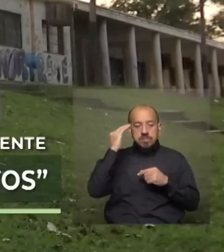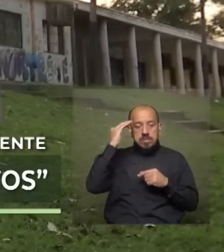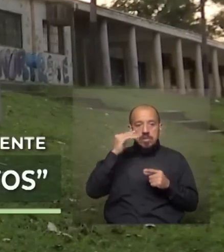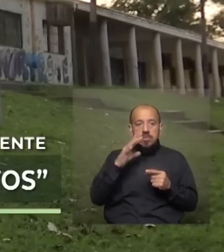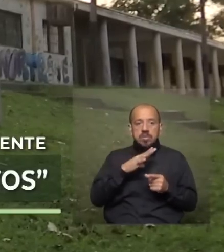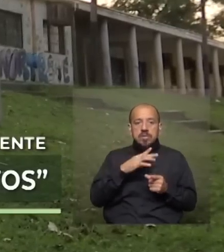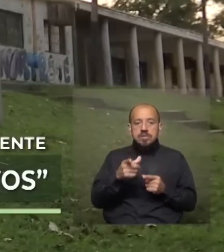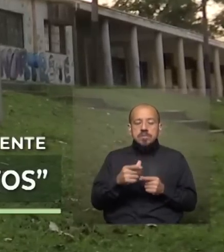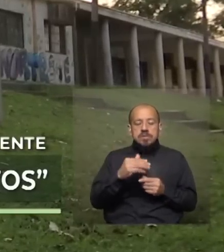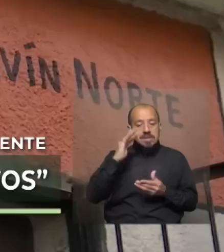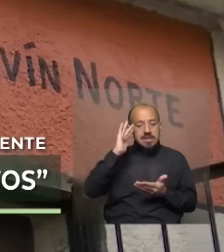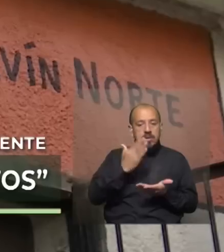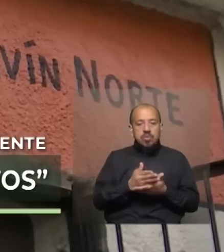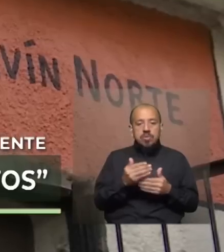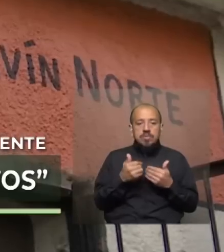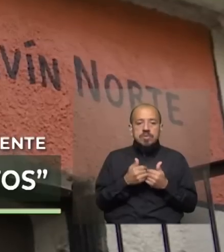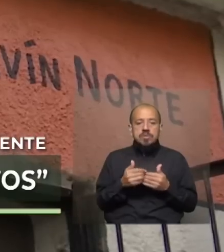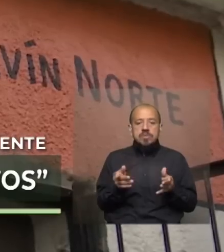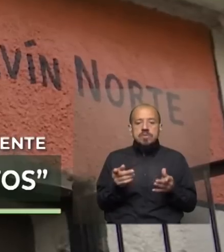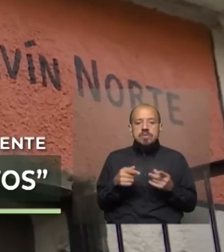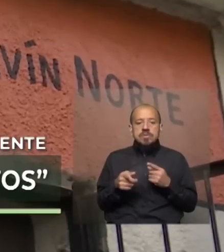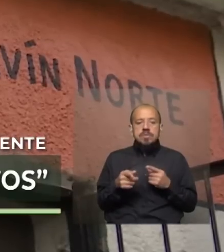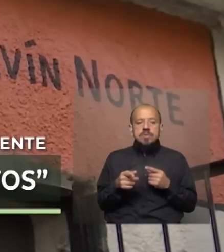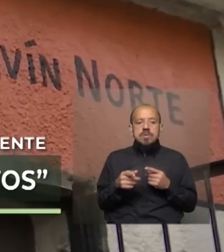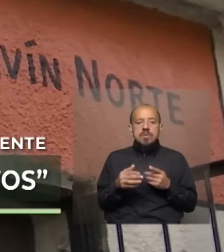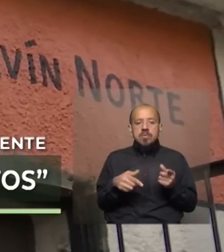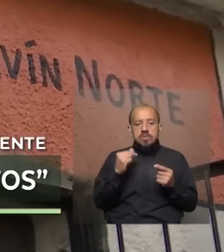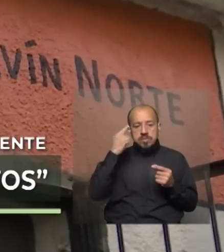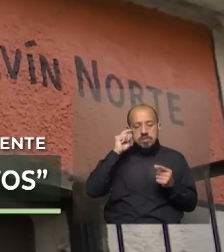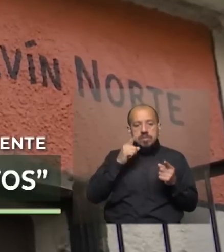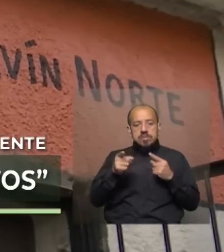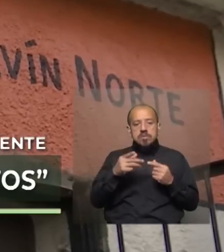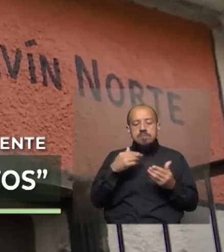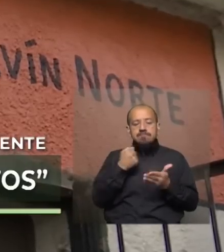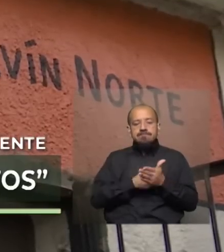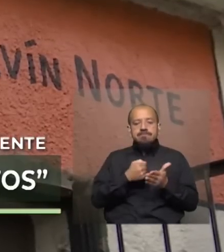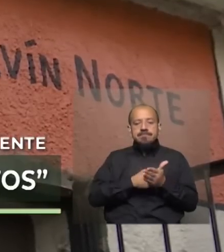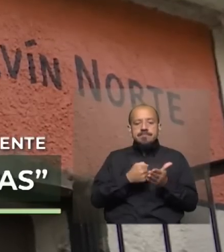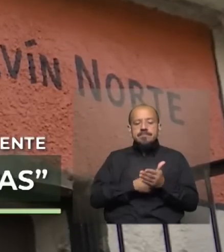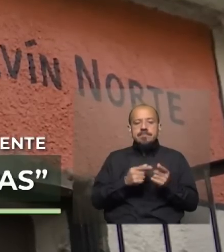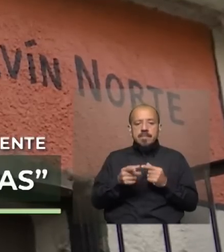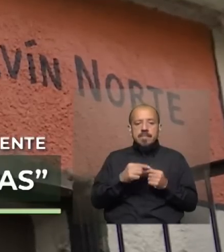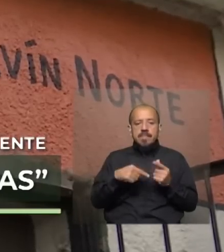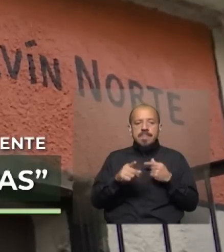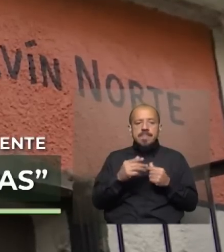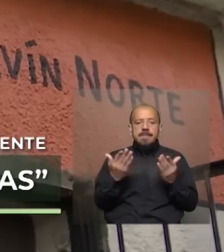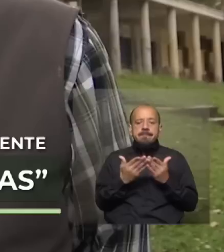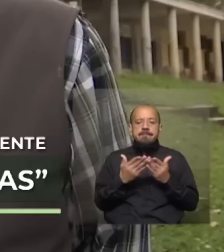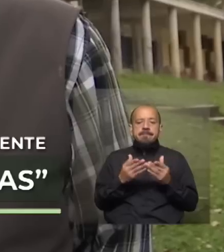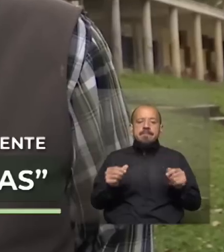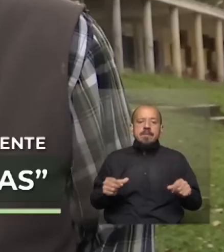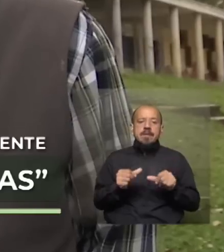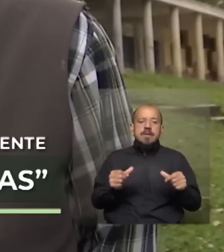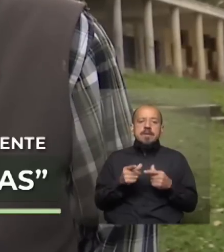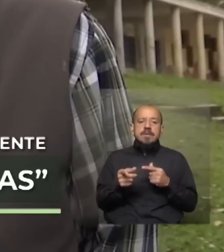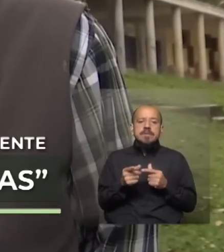estaba ya rigiendo la dictadura por sus ideas por luchar por sus ideas por sus gremios estudiantiles iniciamos esta acción con